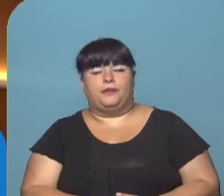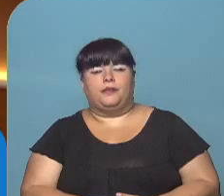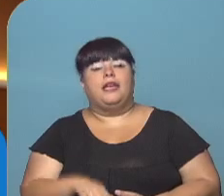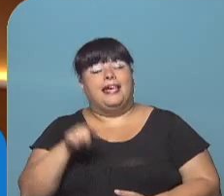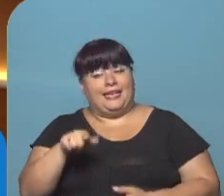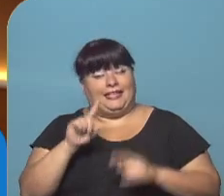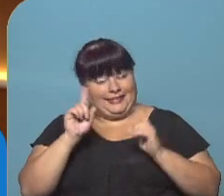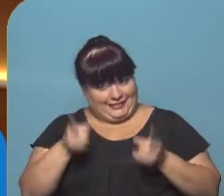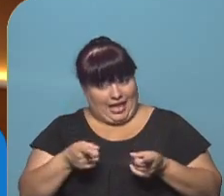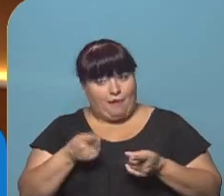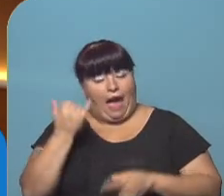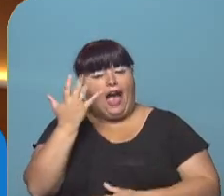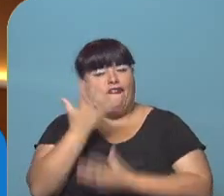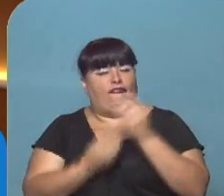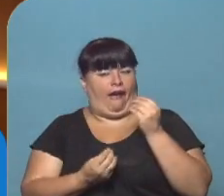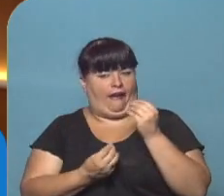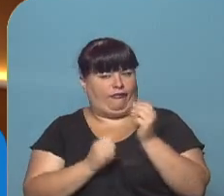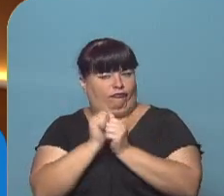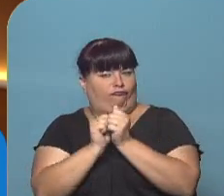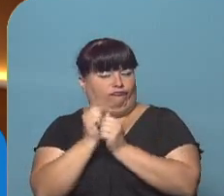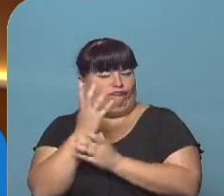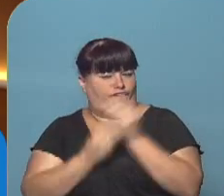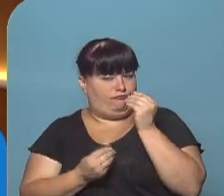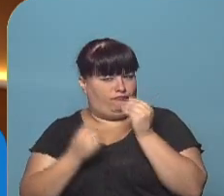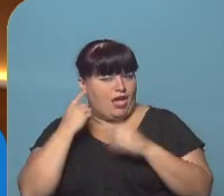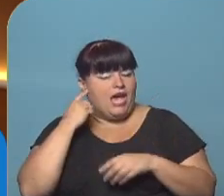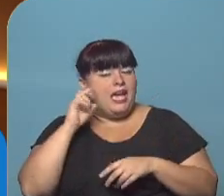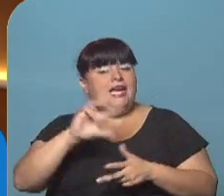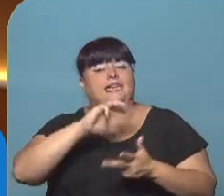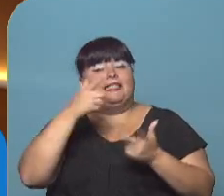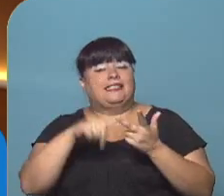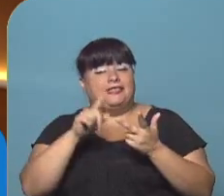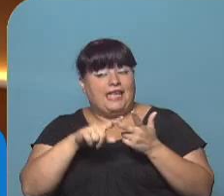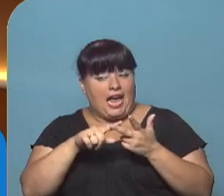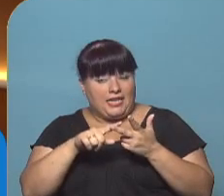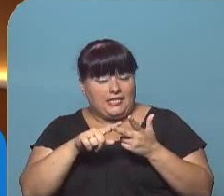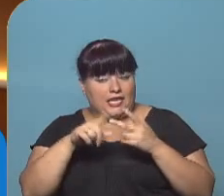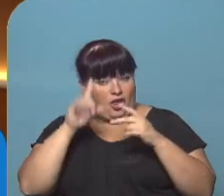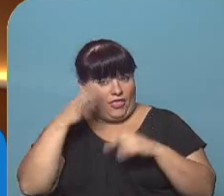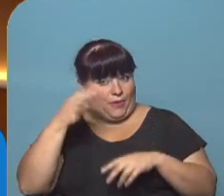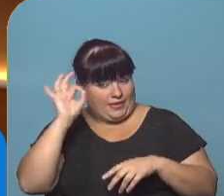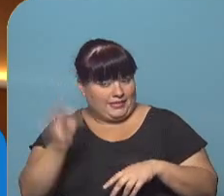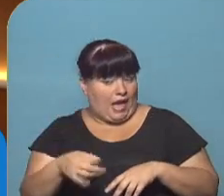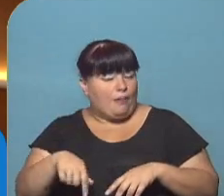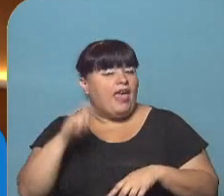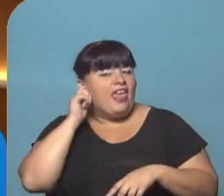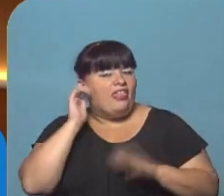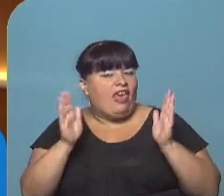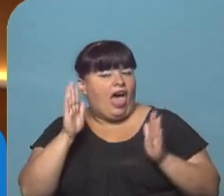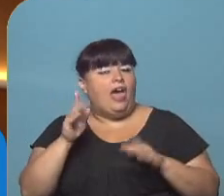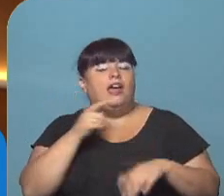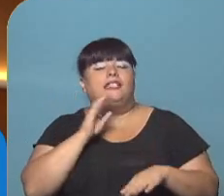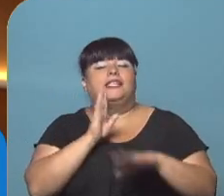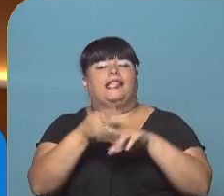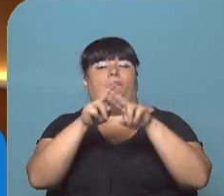Y eso también tiene fallas de funcionamiento. Y la tercera cosa que tenemos que tener en cuenta a esta edad es el ingreso a